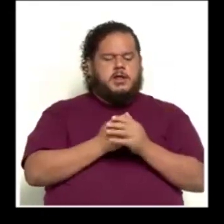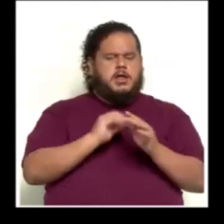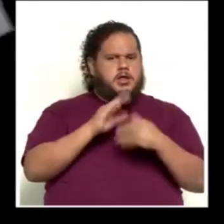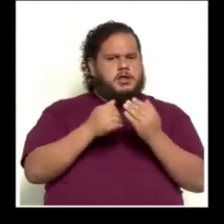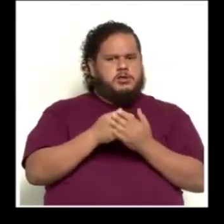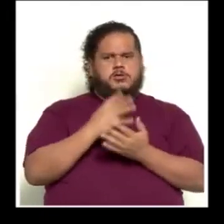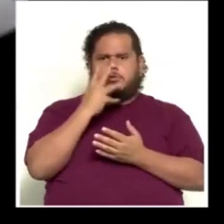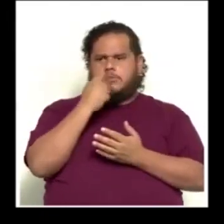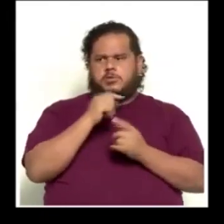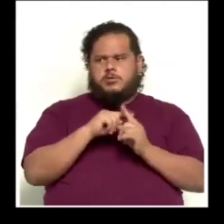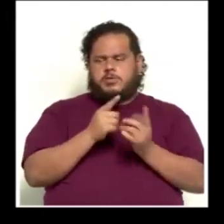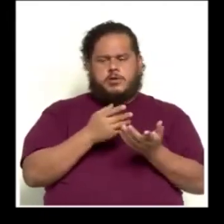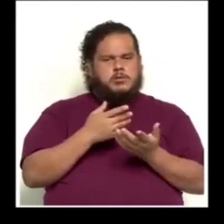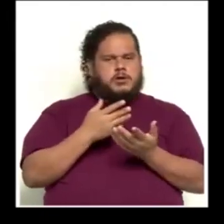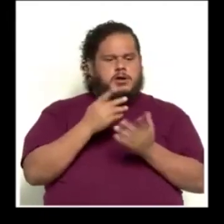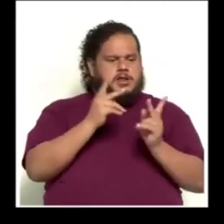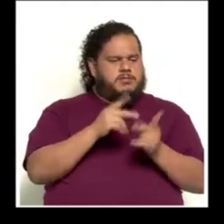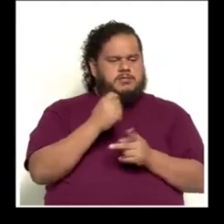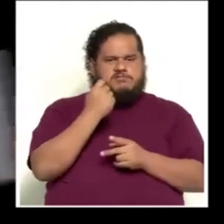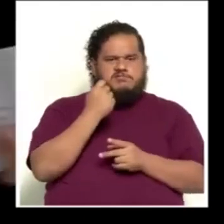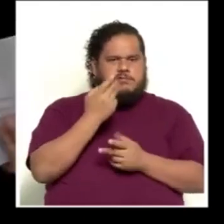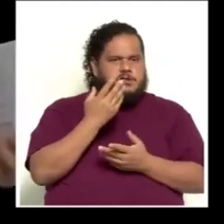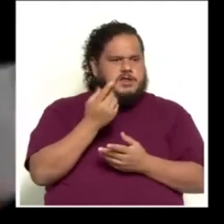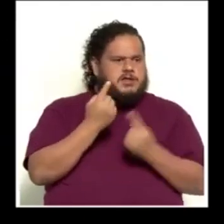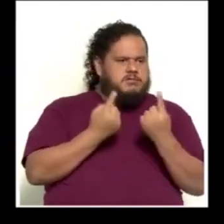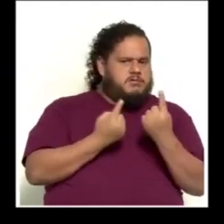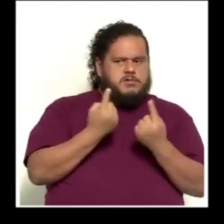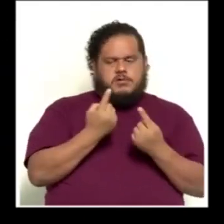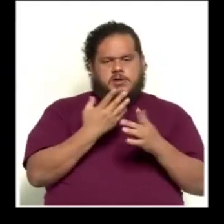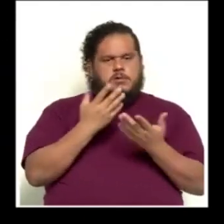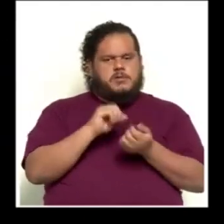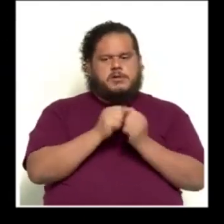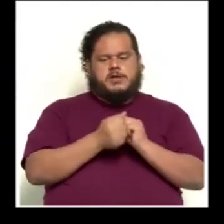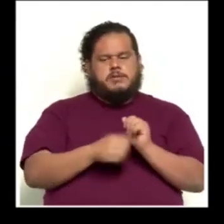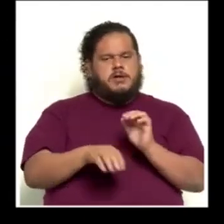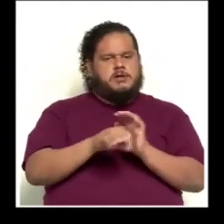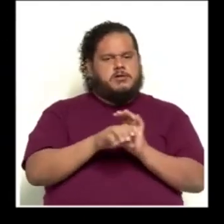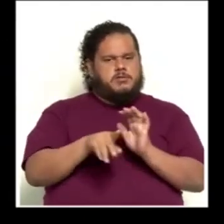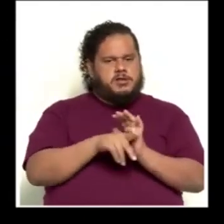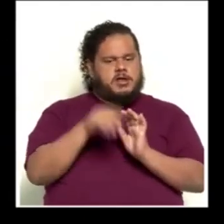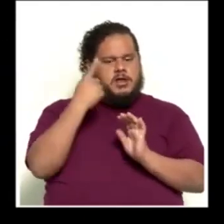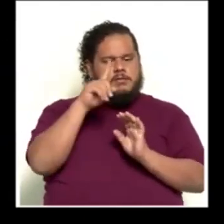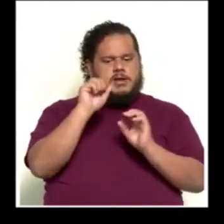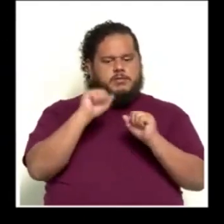gente no entiende cuál es una y otra, ¿verdad? Vamos a reformar la Constitución para poder hacerlo. Entonces,